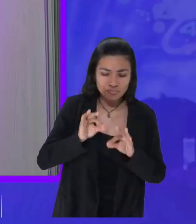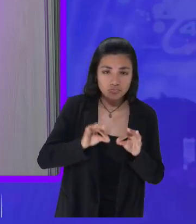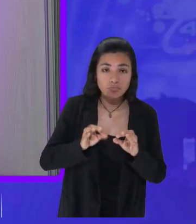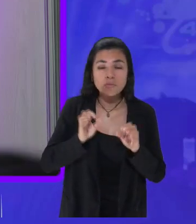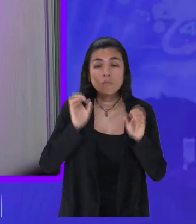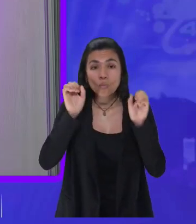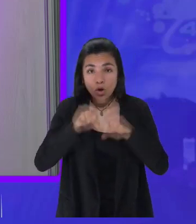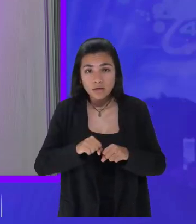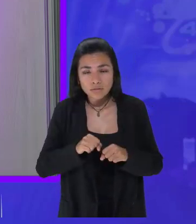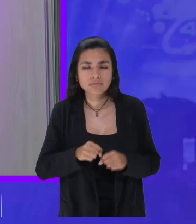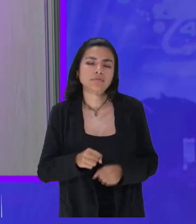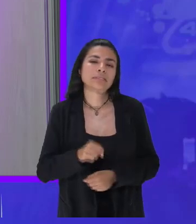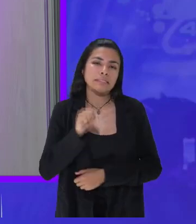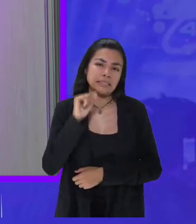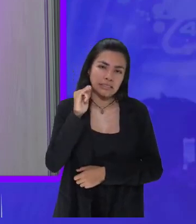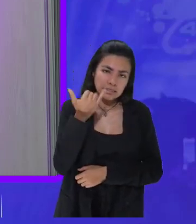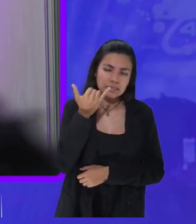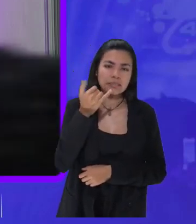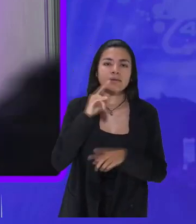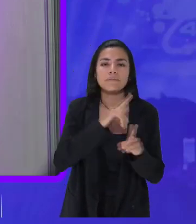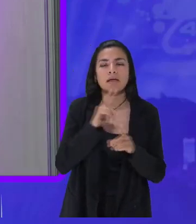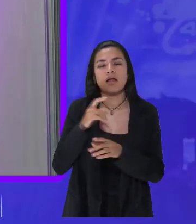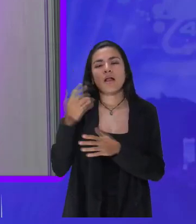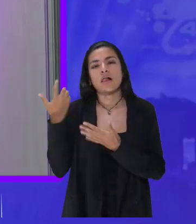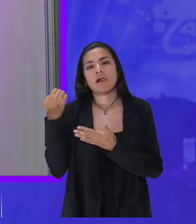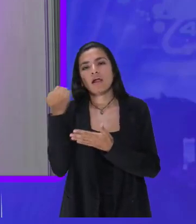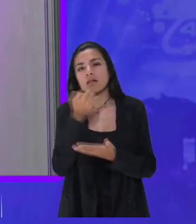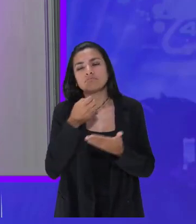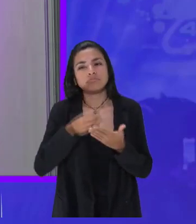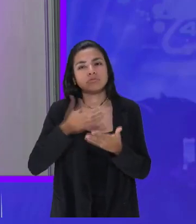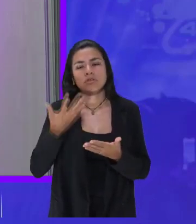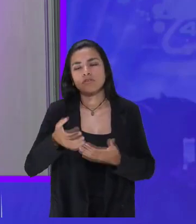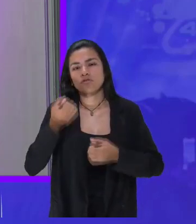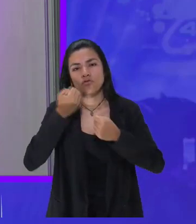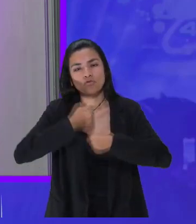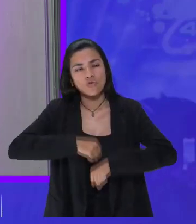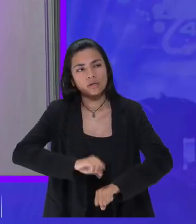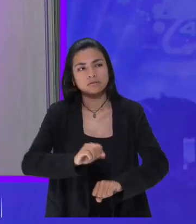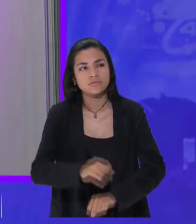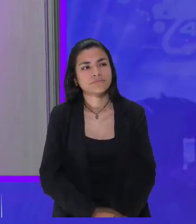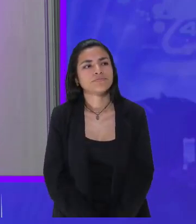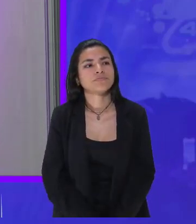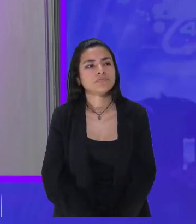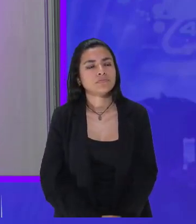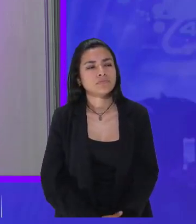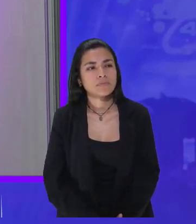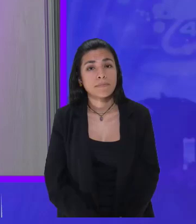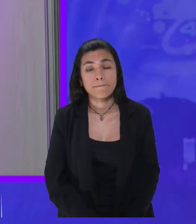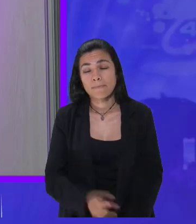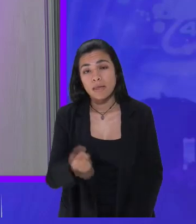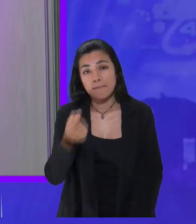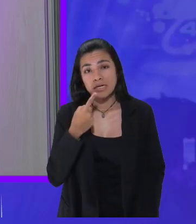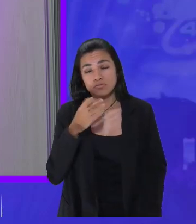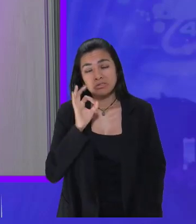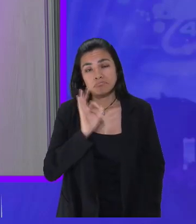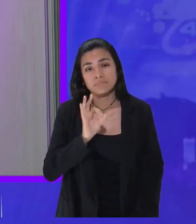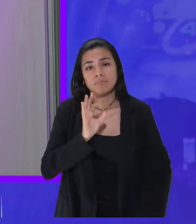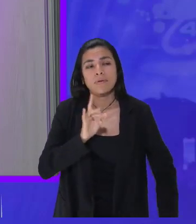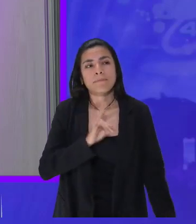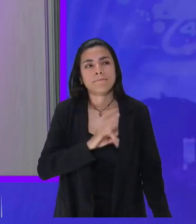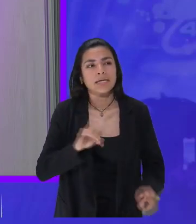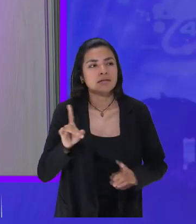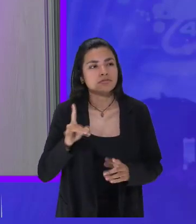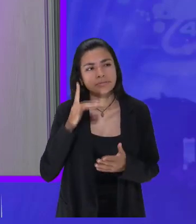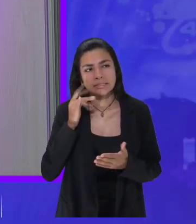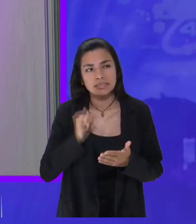momento hacerlo? Sí, pero cuesta mucho esfuerzo en desarrollo hacerlo. ¿Es un cuello de botella? Sin duda, es una buena pregunta, pero creo